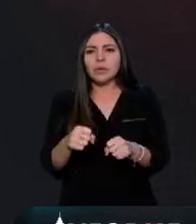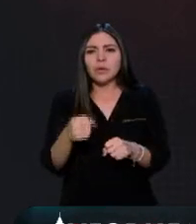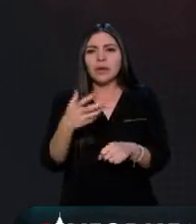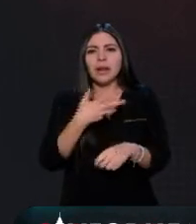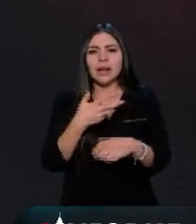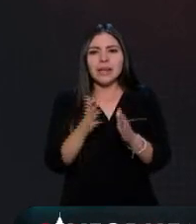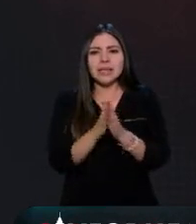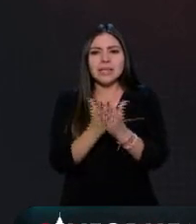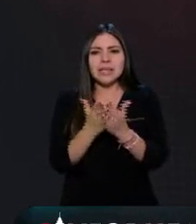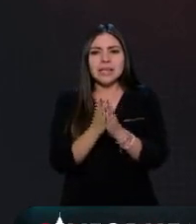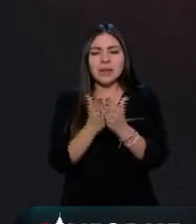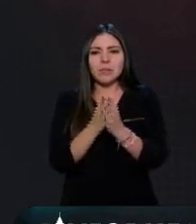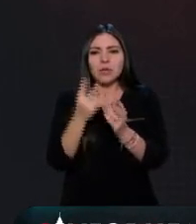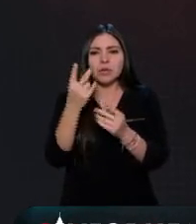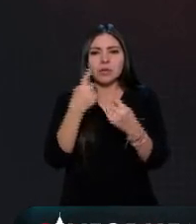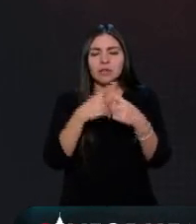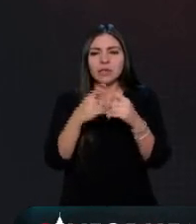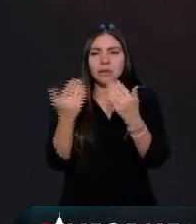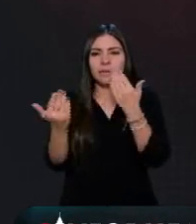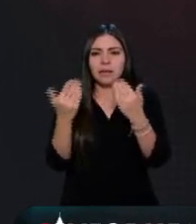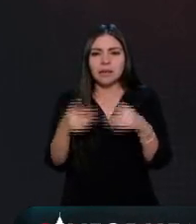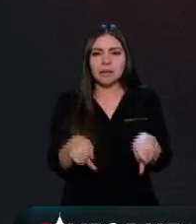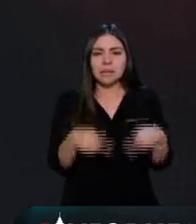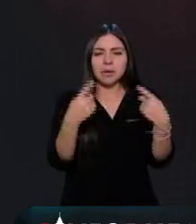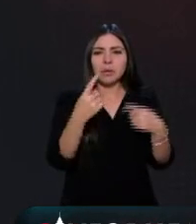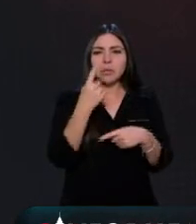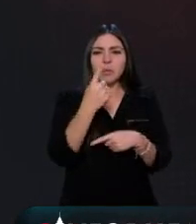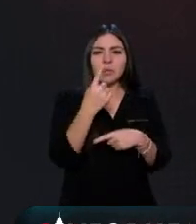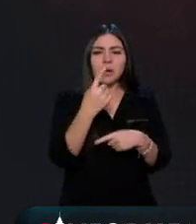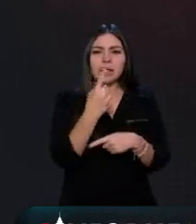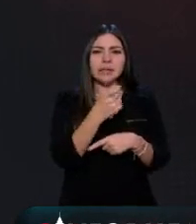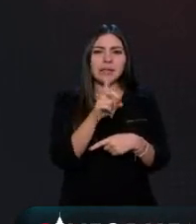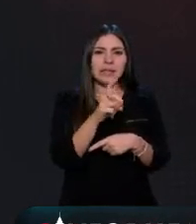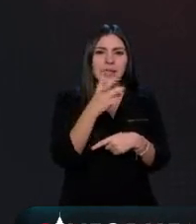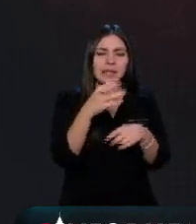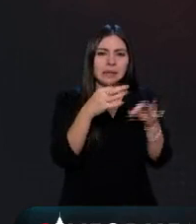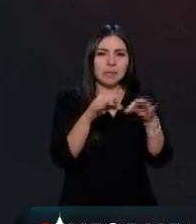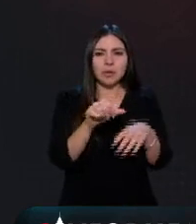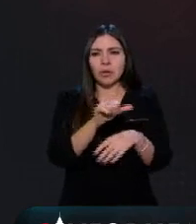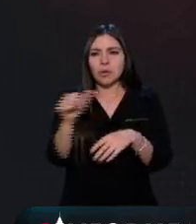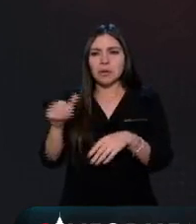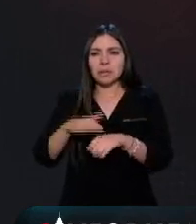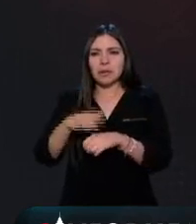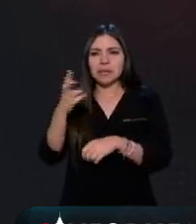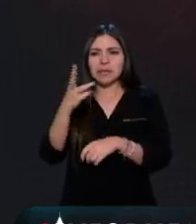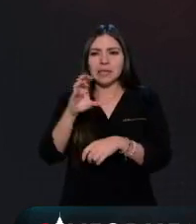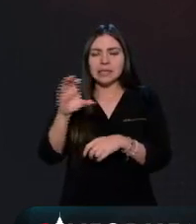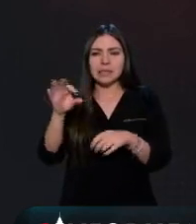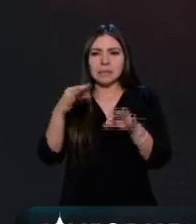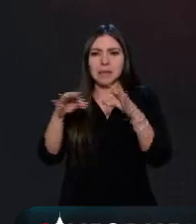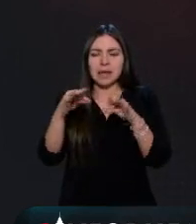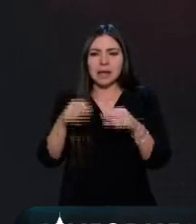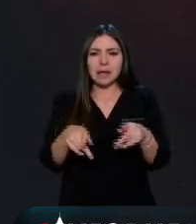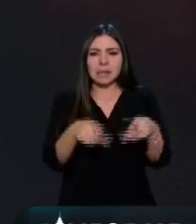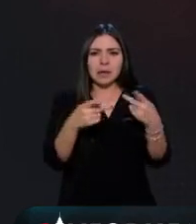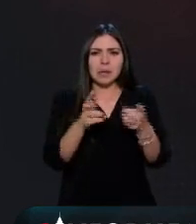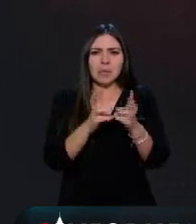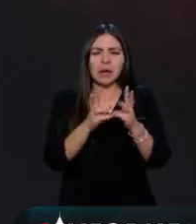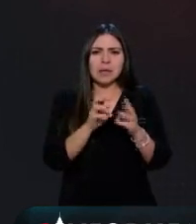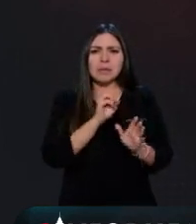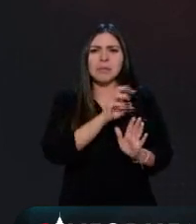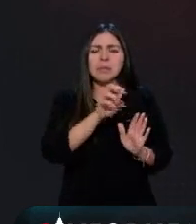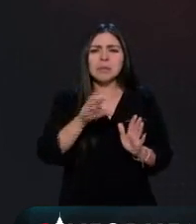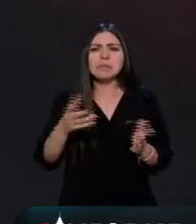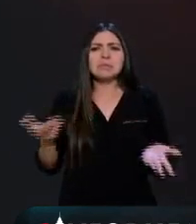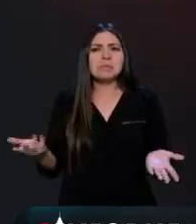del libro, una de 133 páginas y otra ya más completa de más de 300 páginas. ¿Quién fue el que filtró